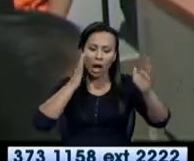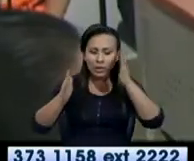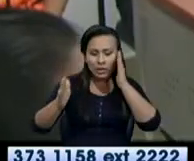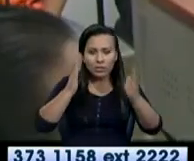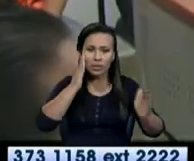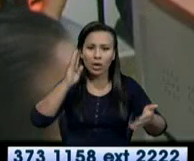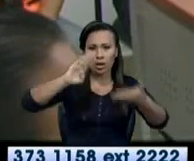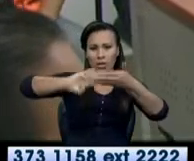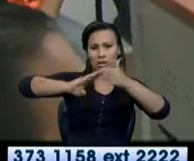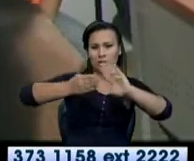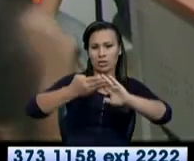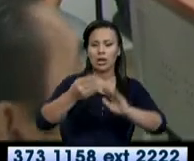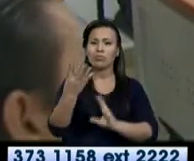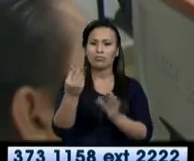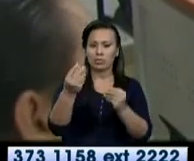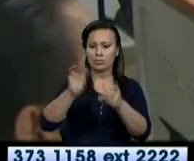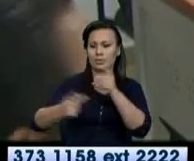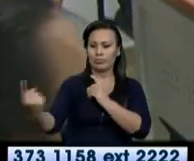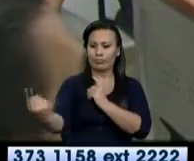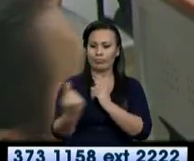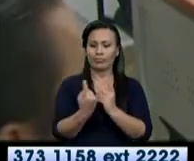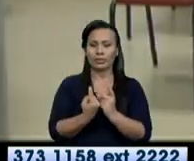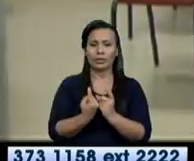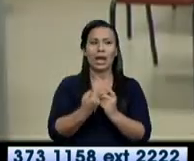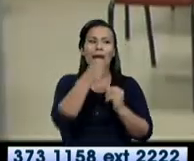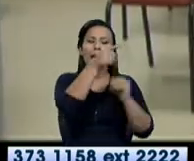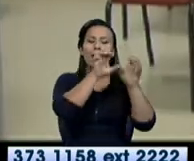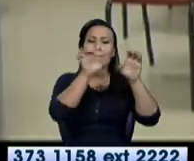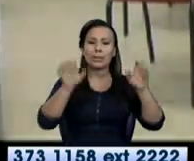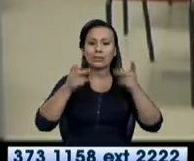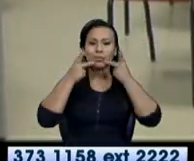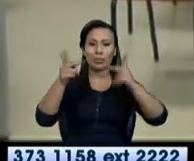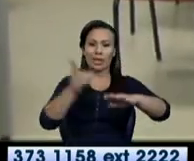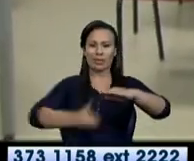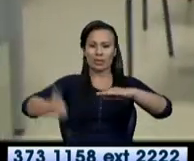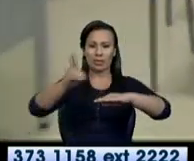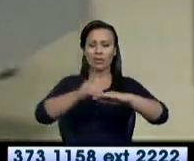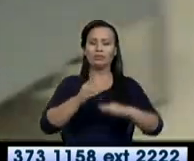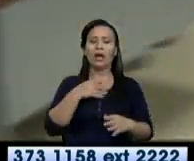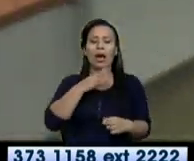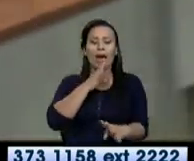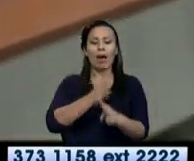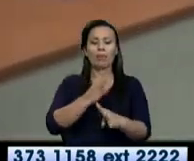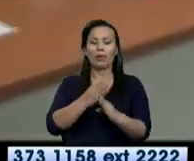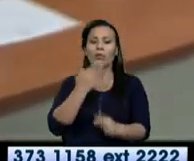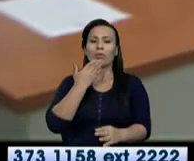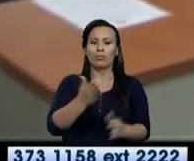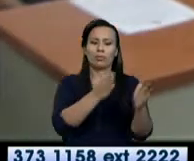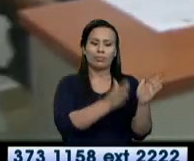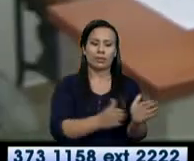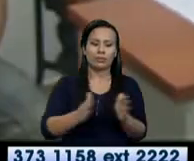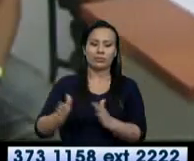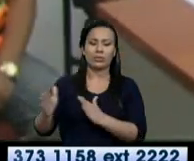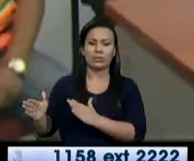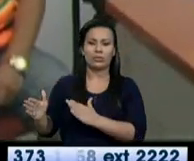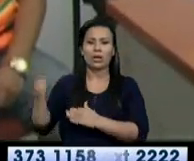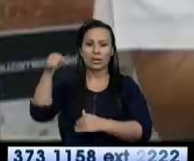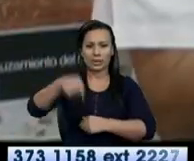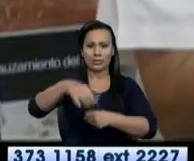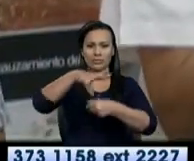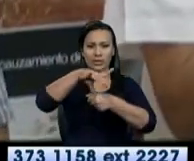reunieron los representantes de varias entidades públicas para dar a conocer el plan de contingencia que se implementará en este